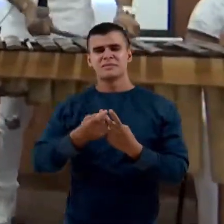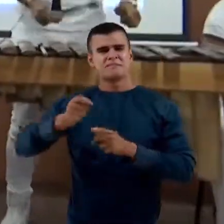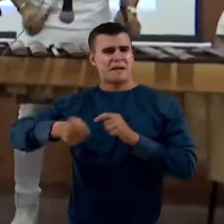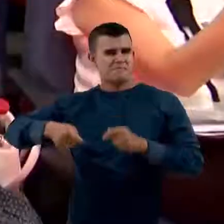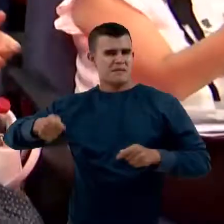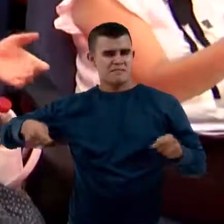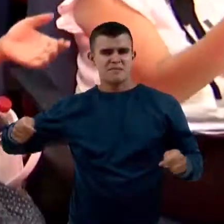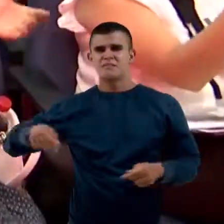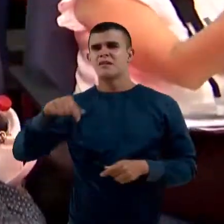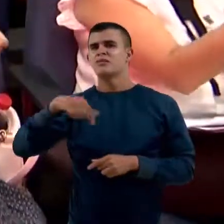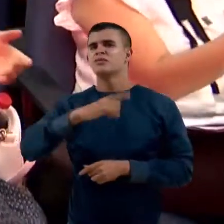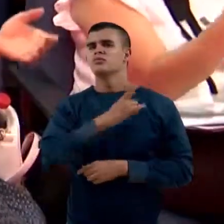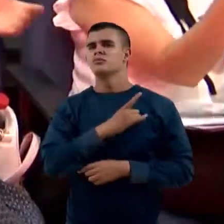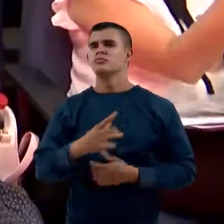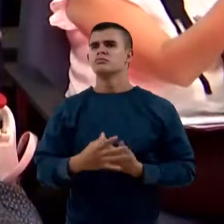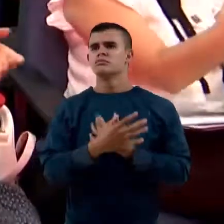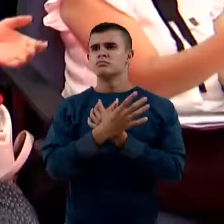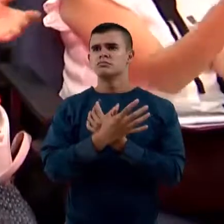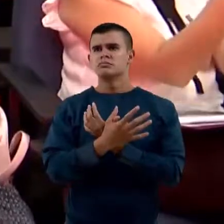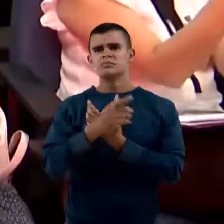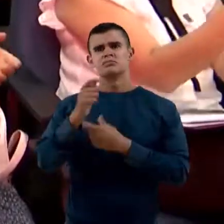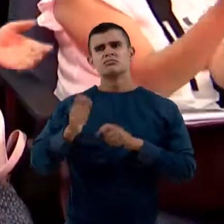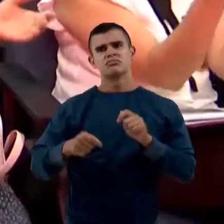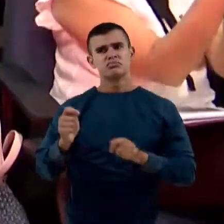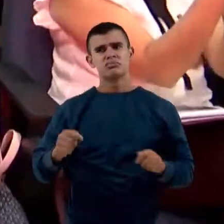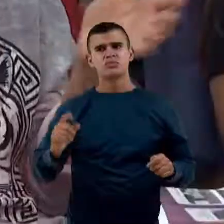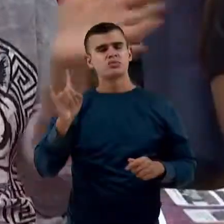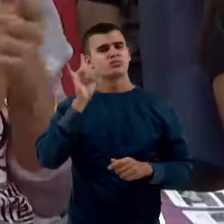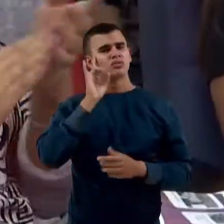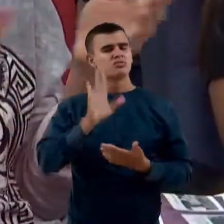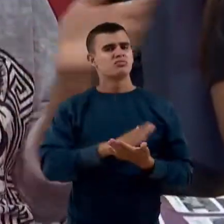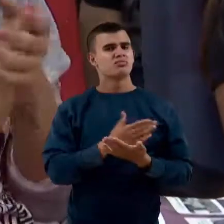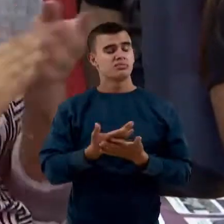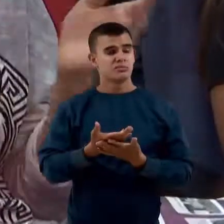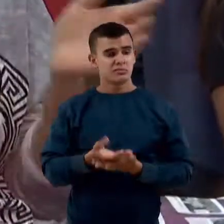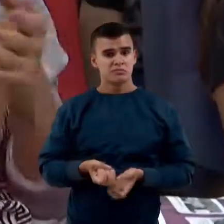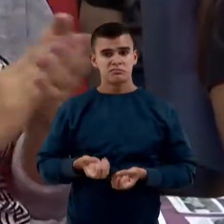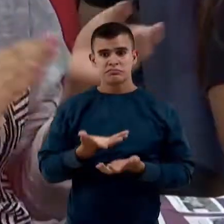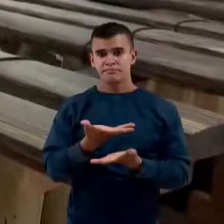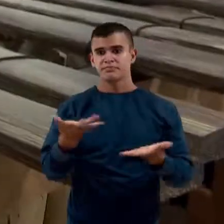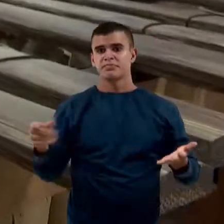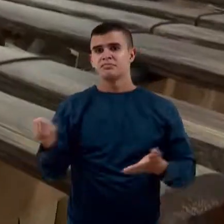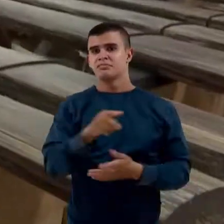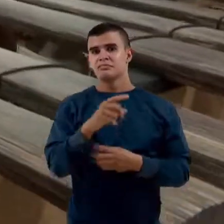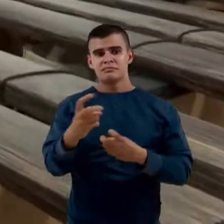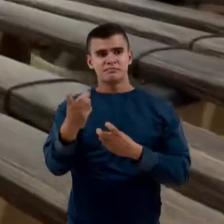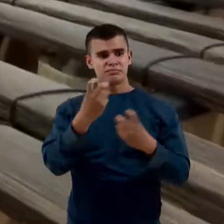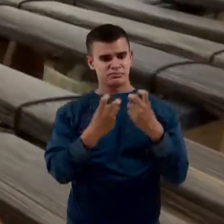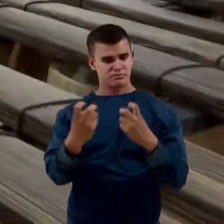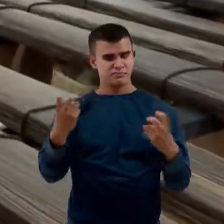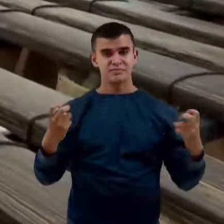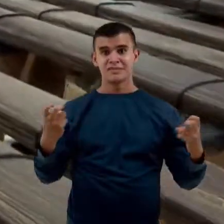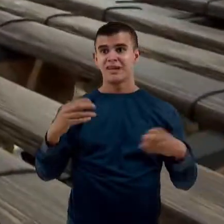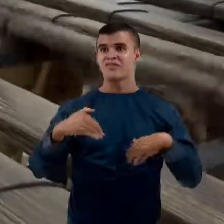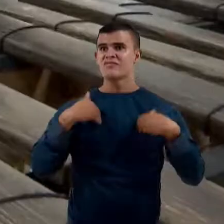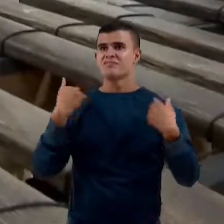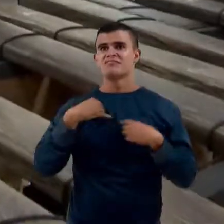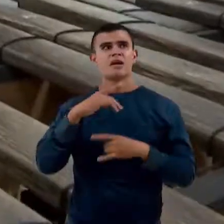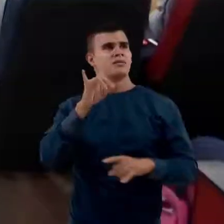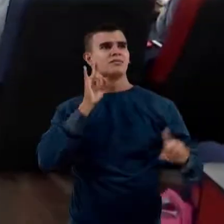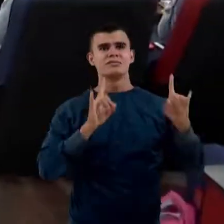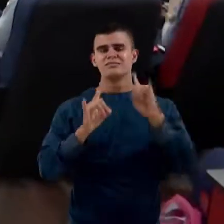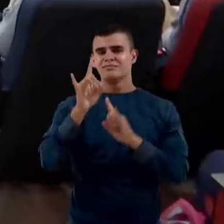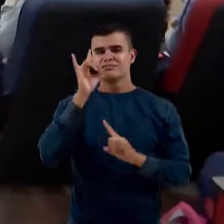USC, se hicieron cargo de poner a gozar a los asistentes y trasladar a los estudiantes a el Pacífico con su música y